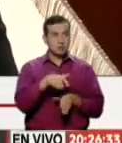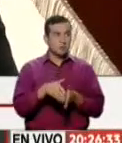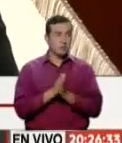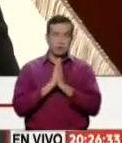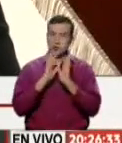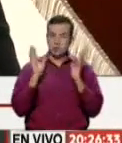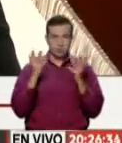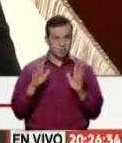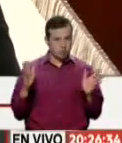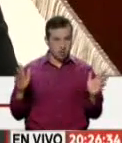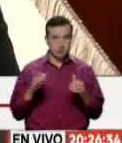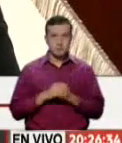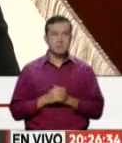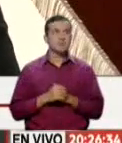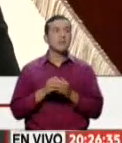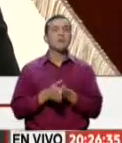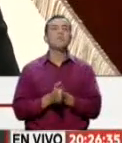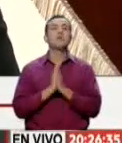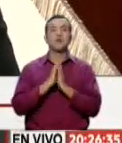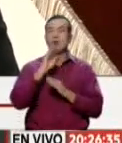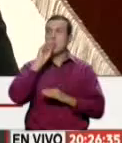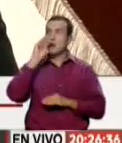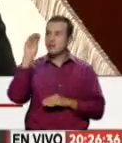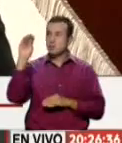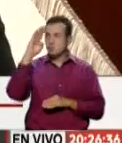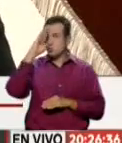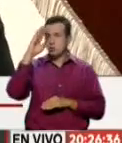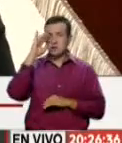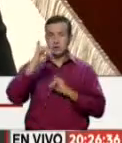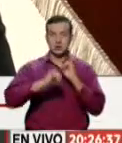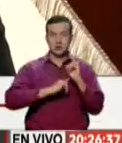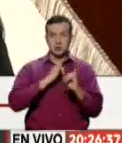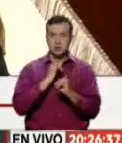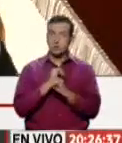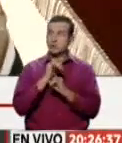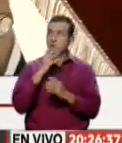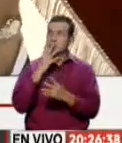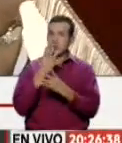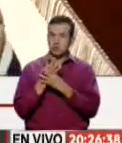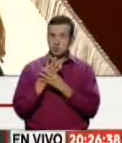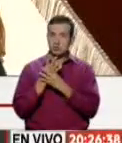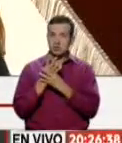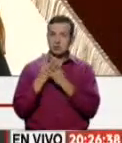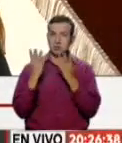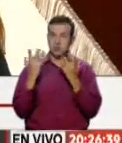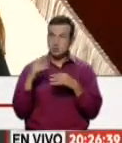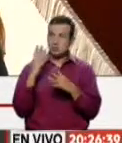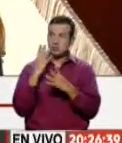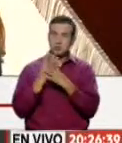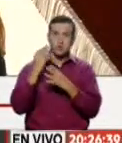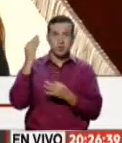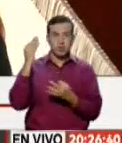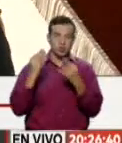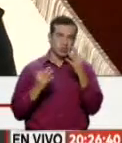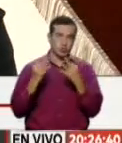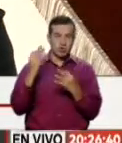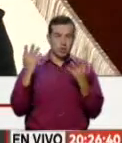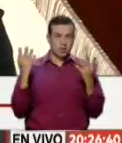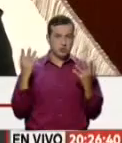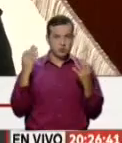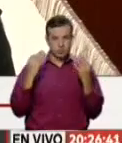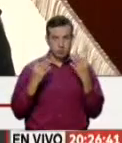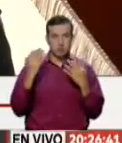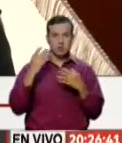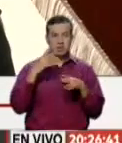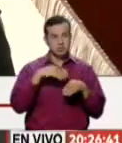pedido. Lo que pidió es la notificación roja para que sea capturado y sea juzgado. Entiendo